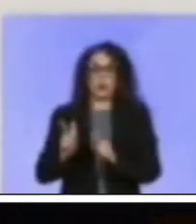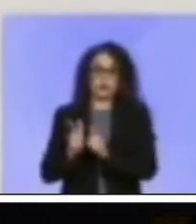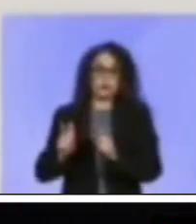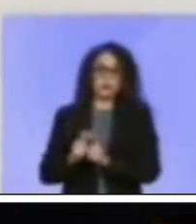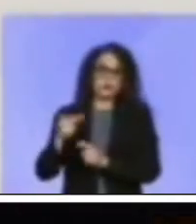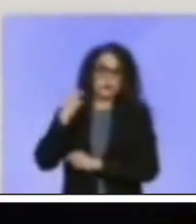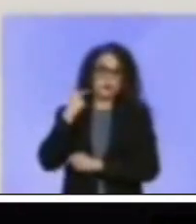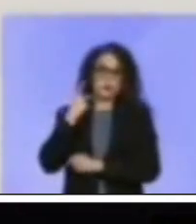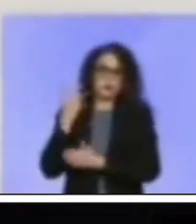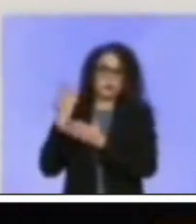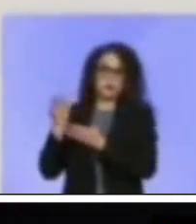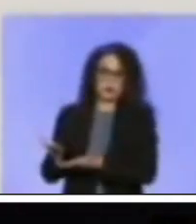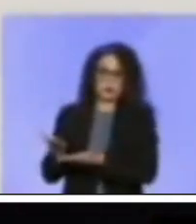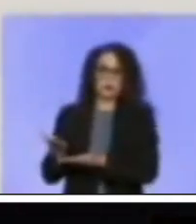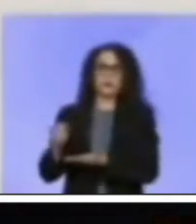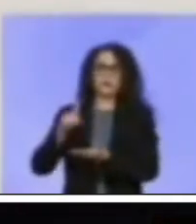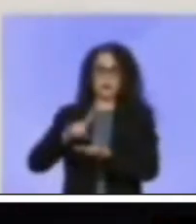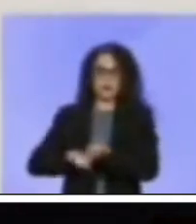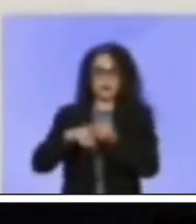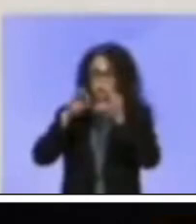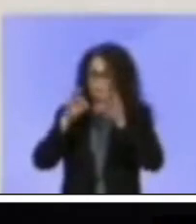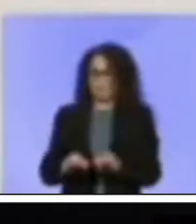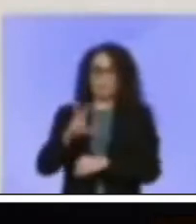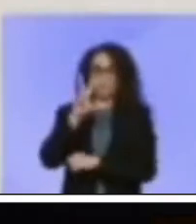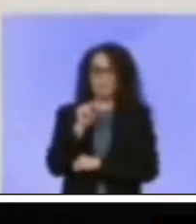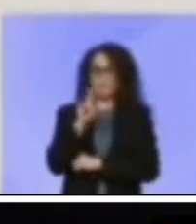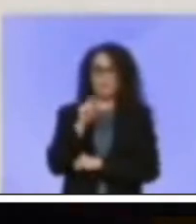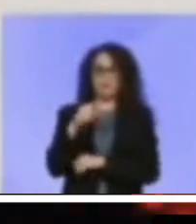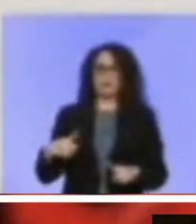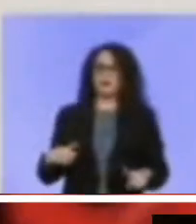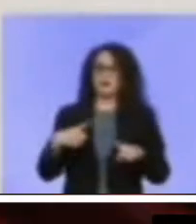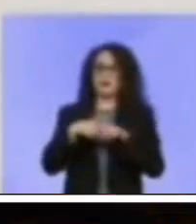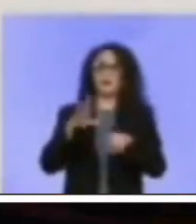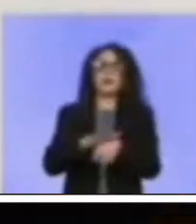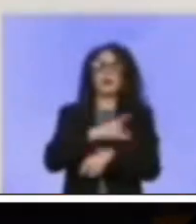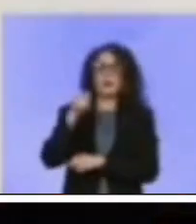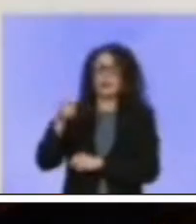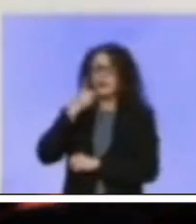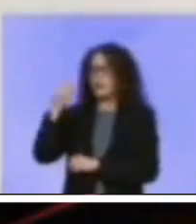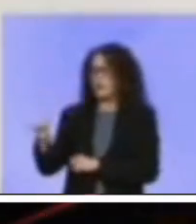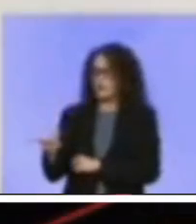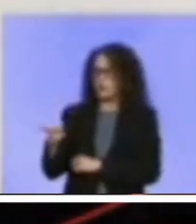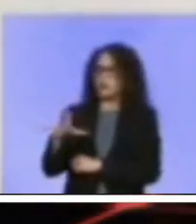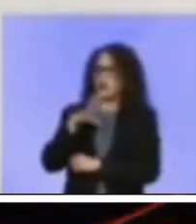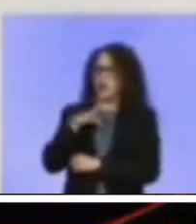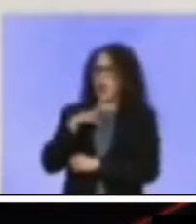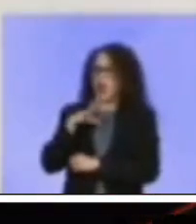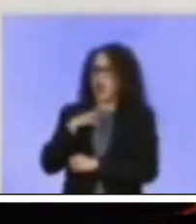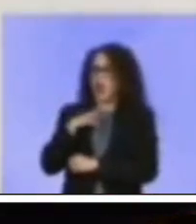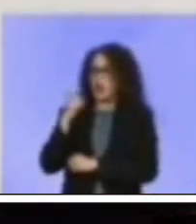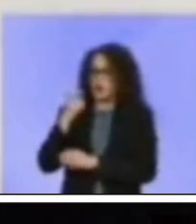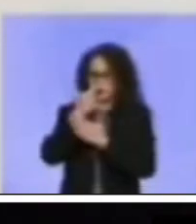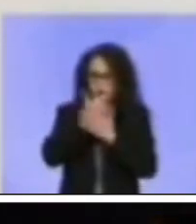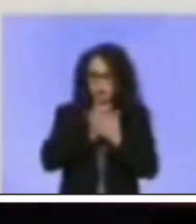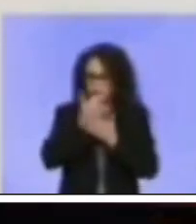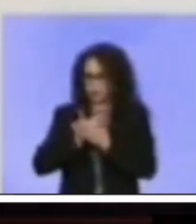político actor parte de una premisa inexacta, porque estima que con el hecho de acreditar la diferencia